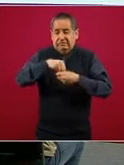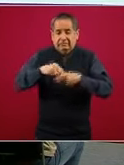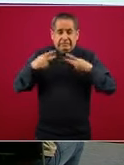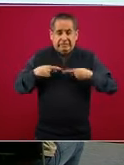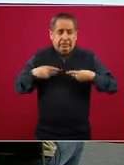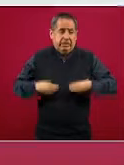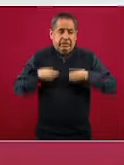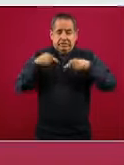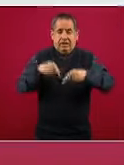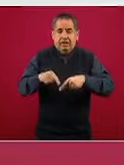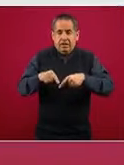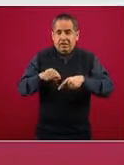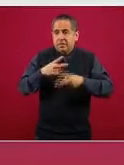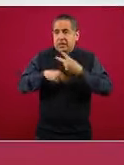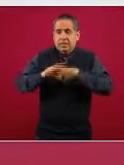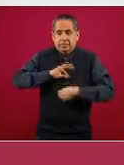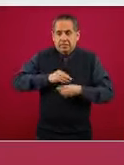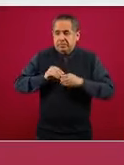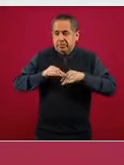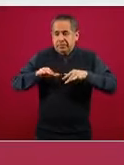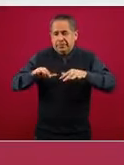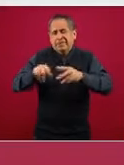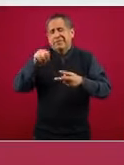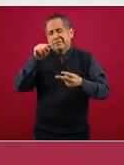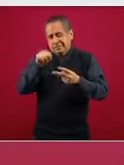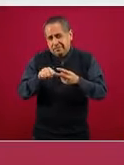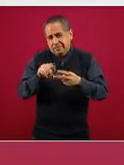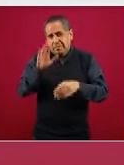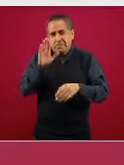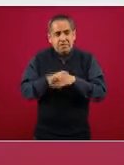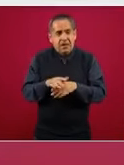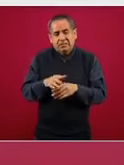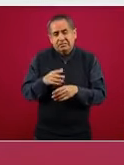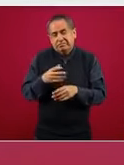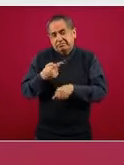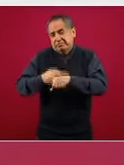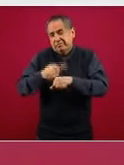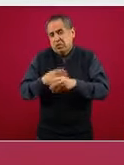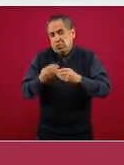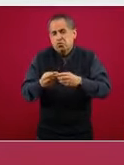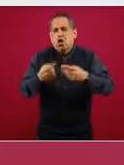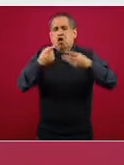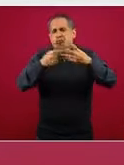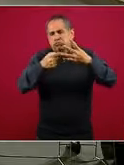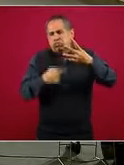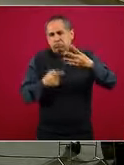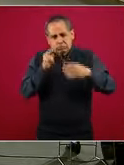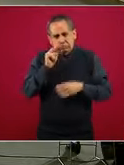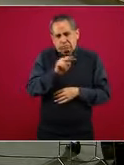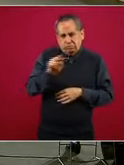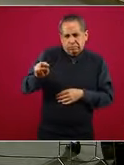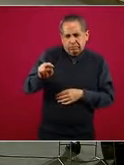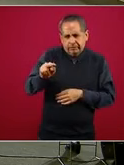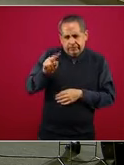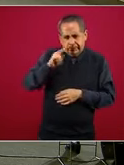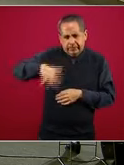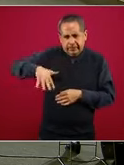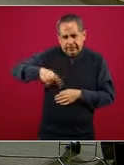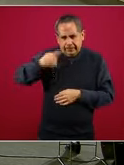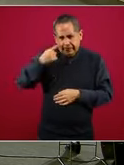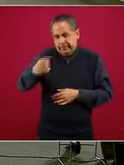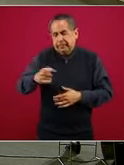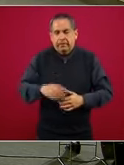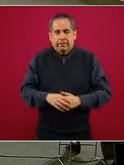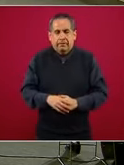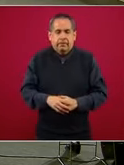estado, también por la incidencia sabemos que son las de mayor actividad. Y el conjunto del estado, pues la actividad que ya acabamos de